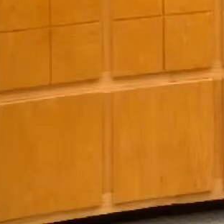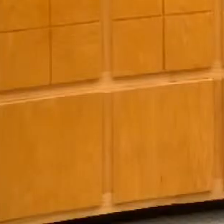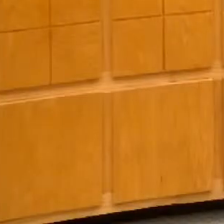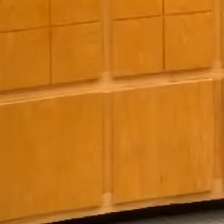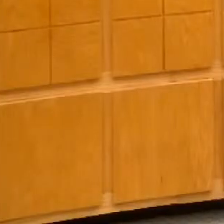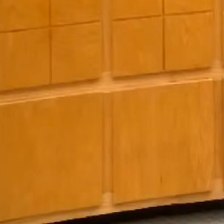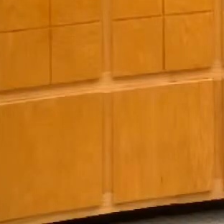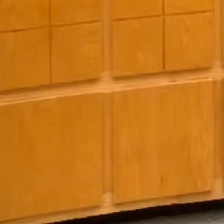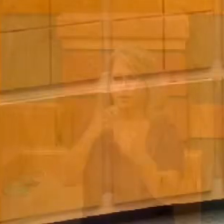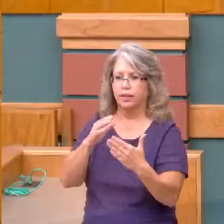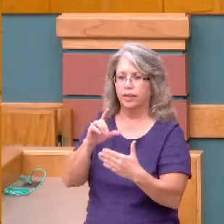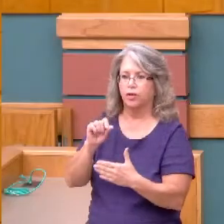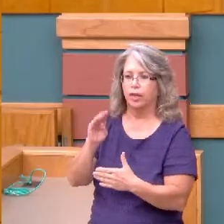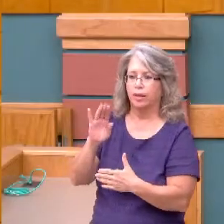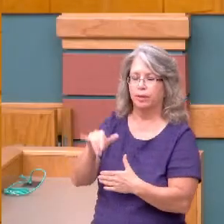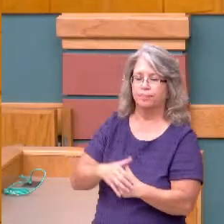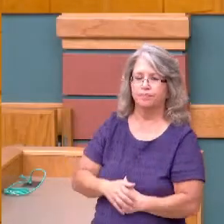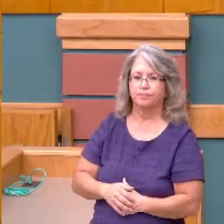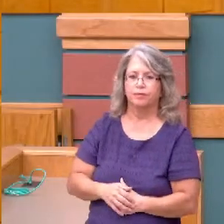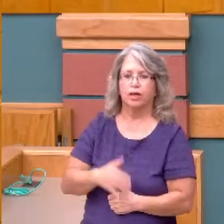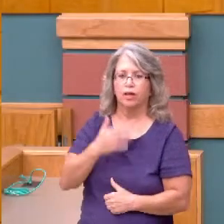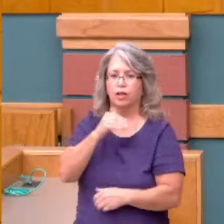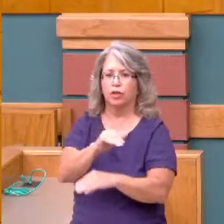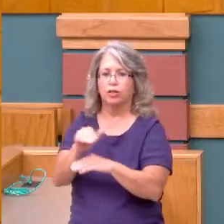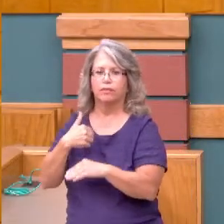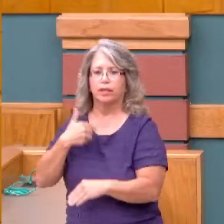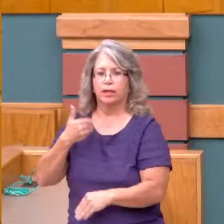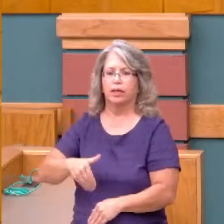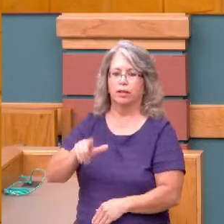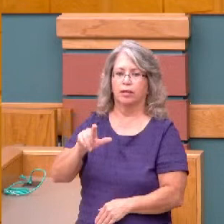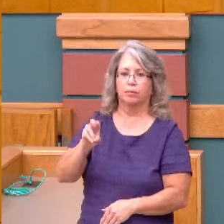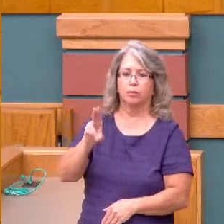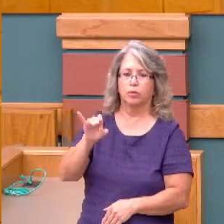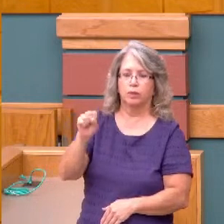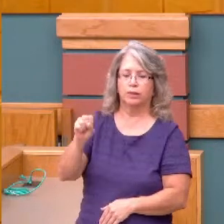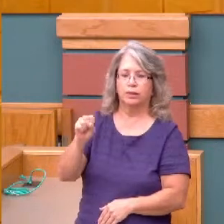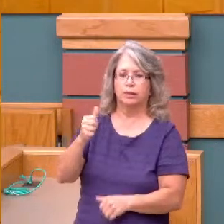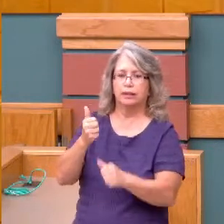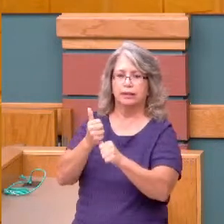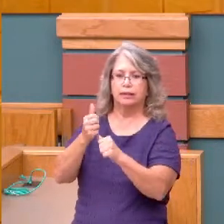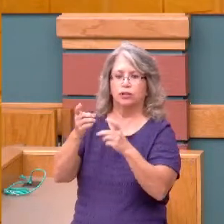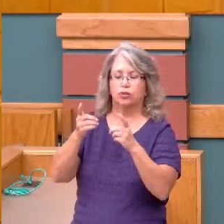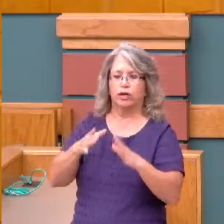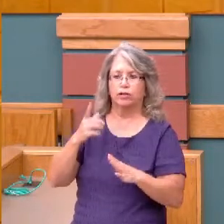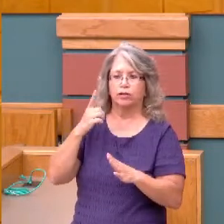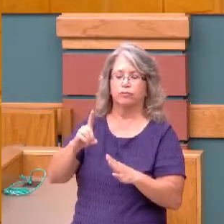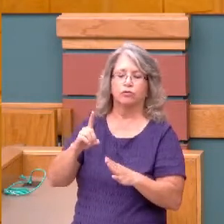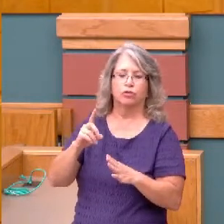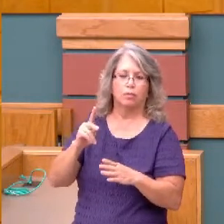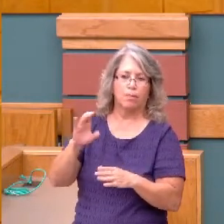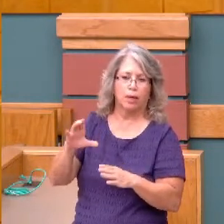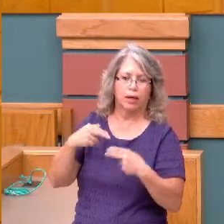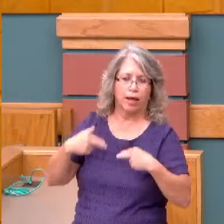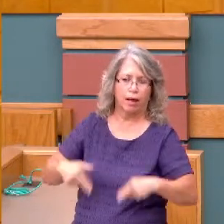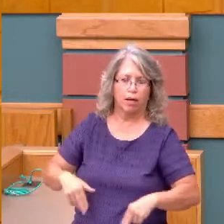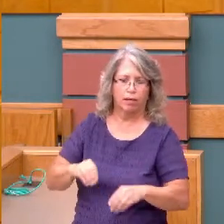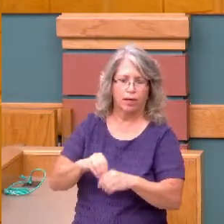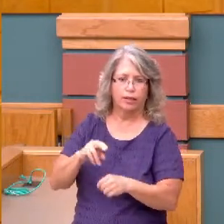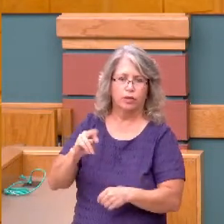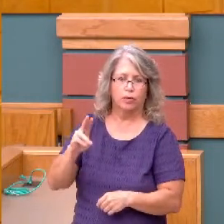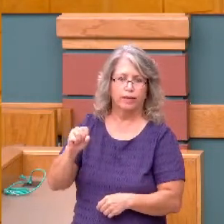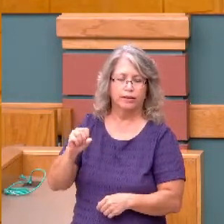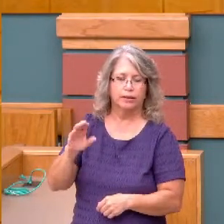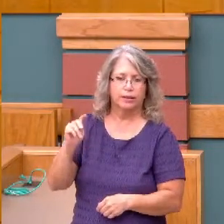Thank you, Gabby. Good evening. I'm Luis Wilmot, Assistant Director of Public Health for Corpus Christi, Nueces County. I'm here to give you an update on the current